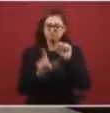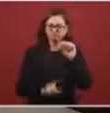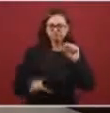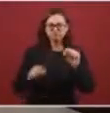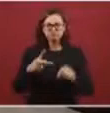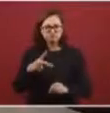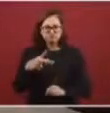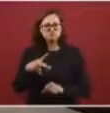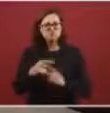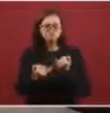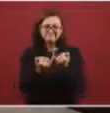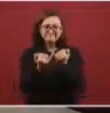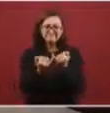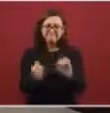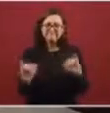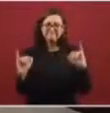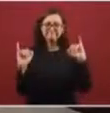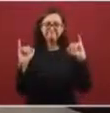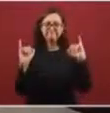el honor